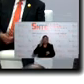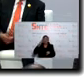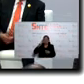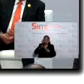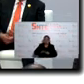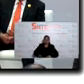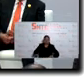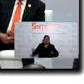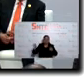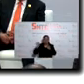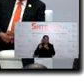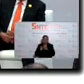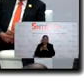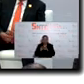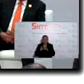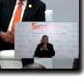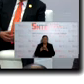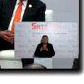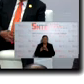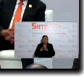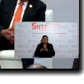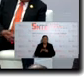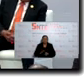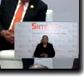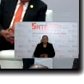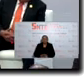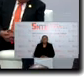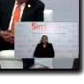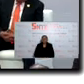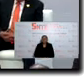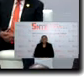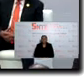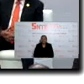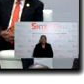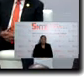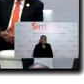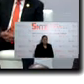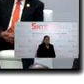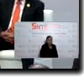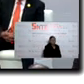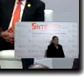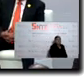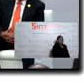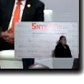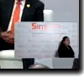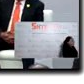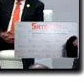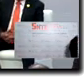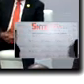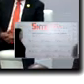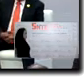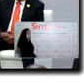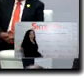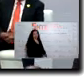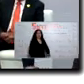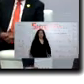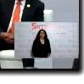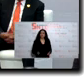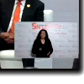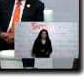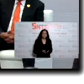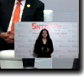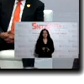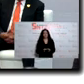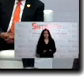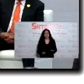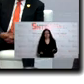no tanto más importante. Lo que es realmente interesante de este estudio es la columna verde, que son las